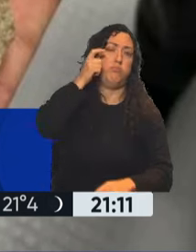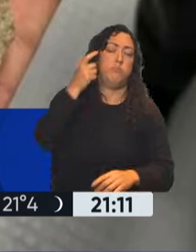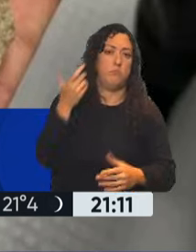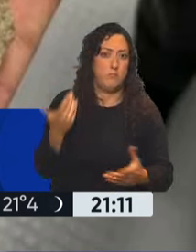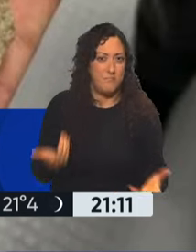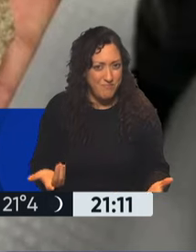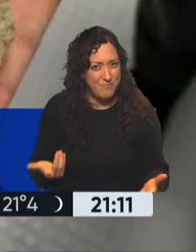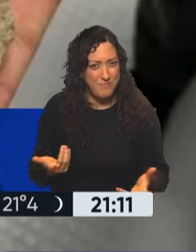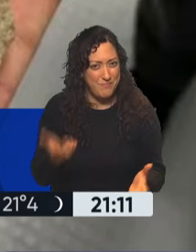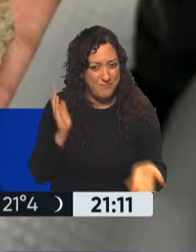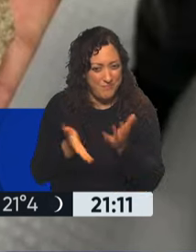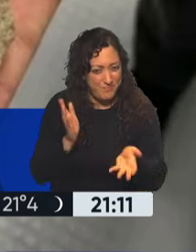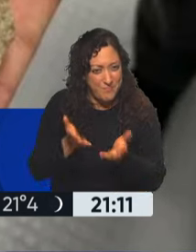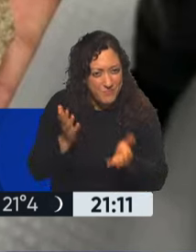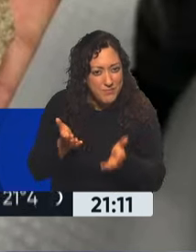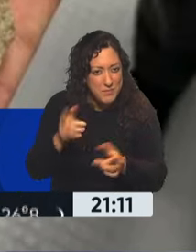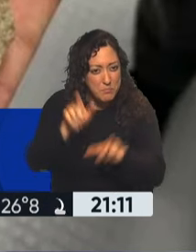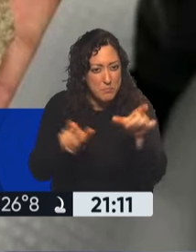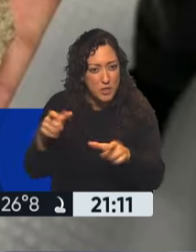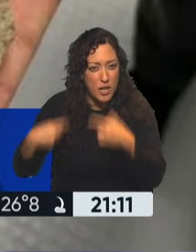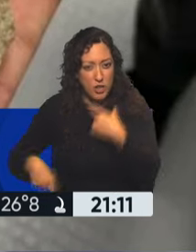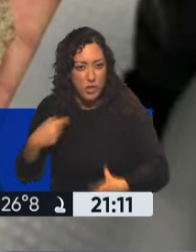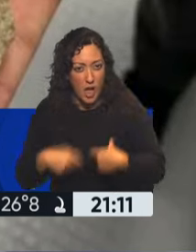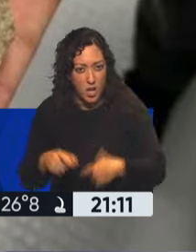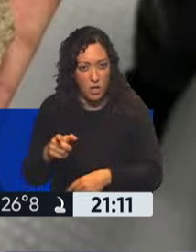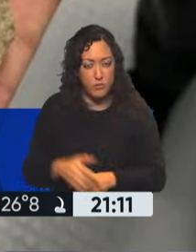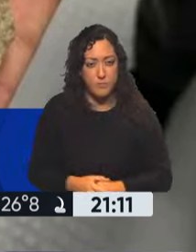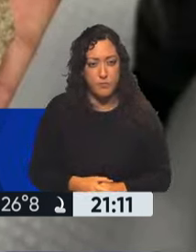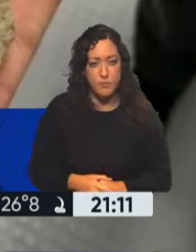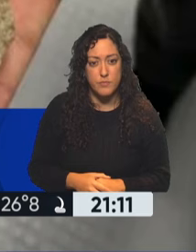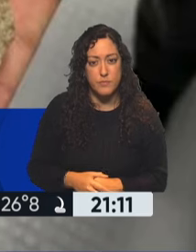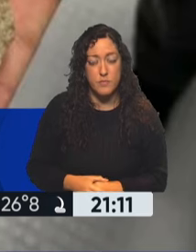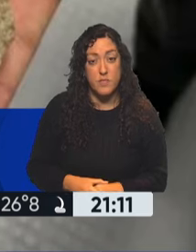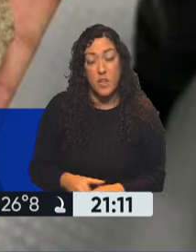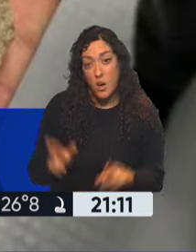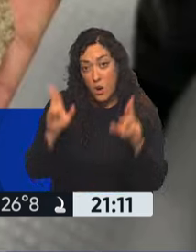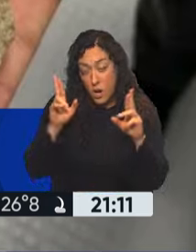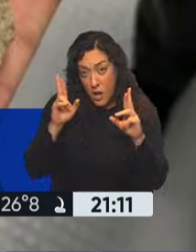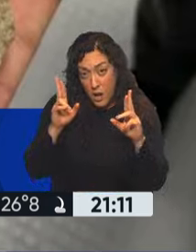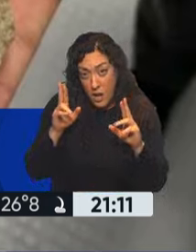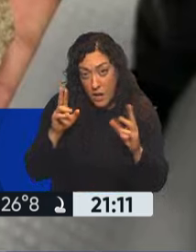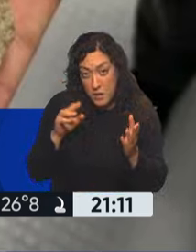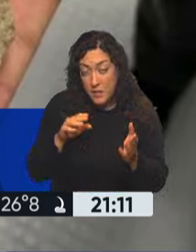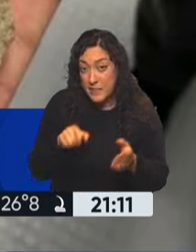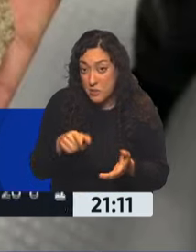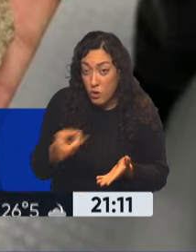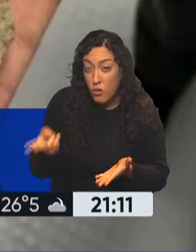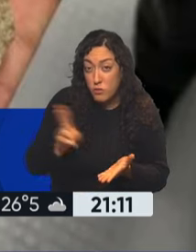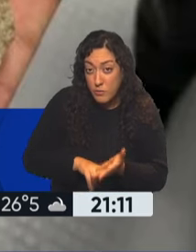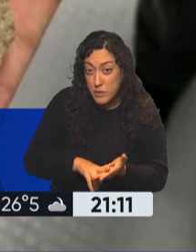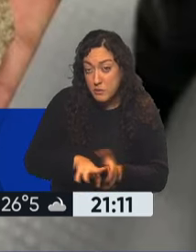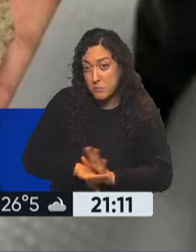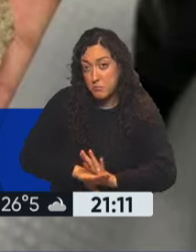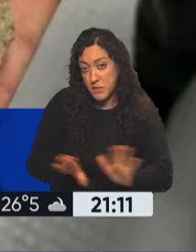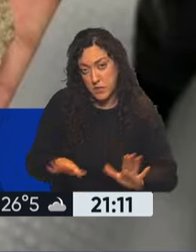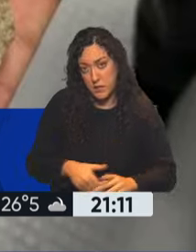agresión justamente de los hinchas de Rosario Central. Esperemos que esto no suceda más. Pero para que no